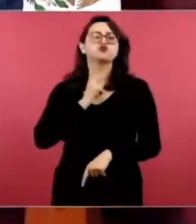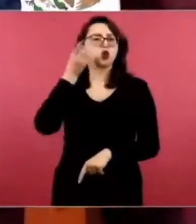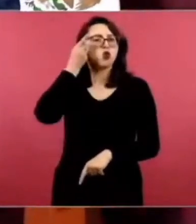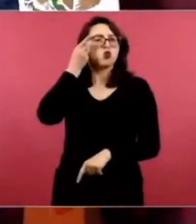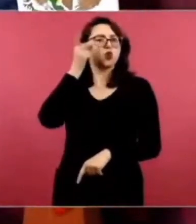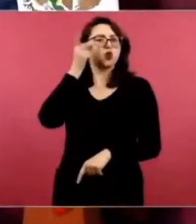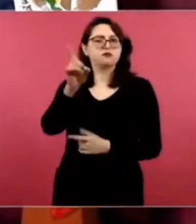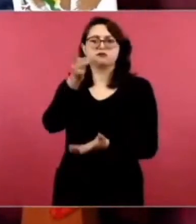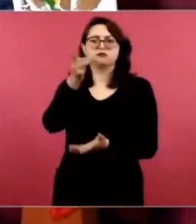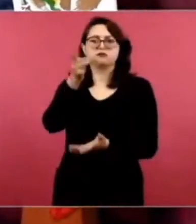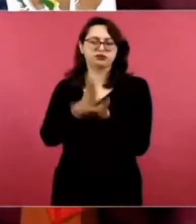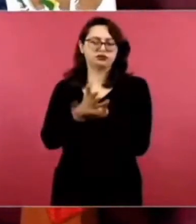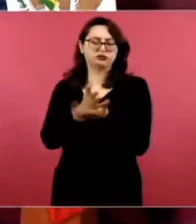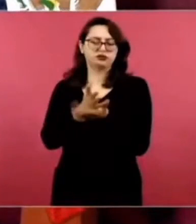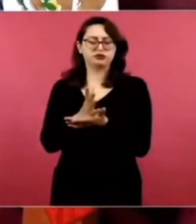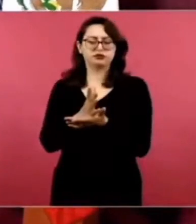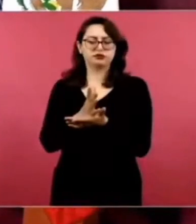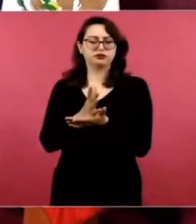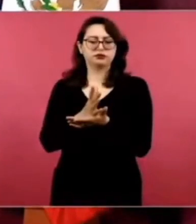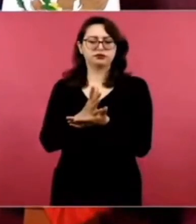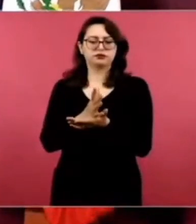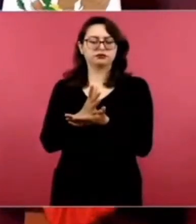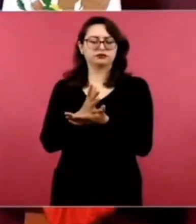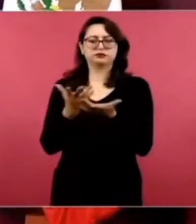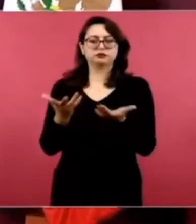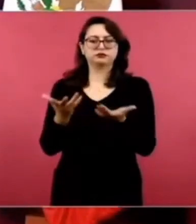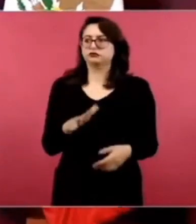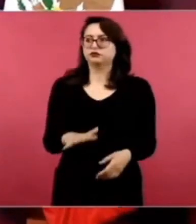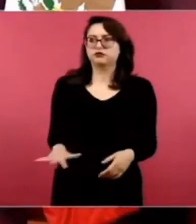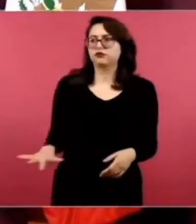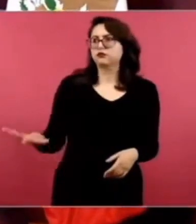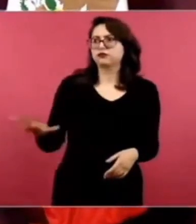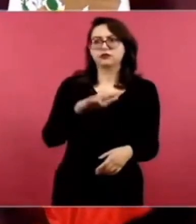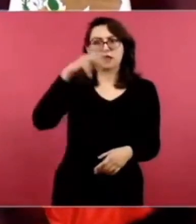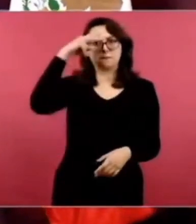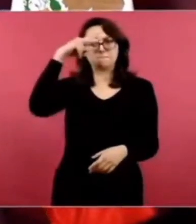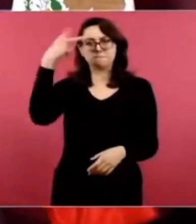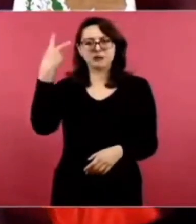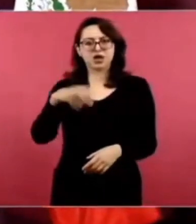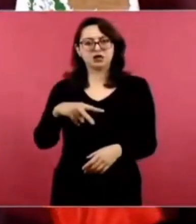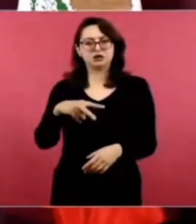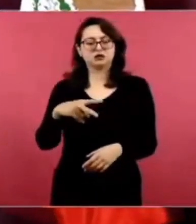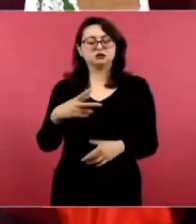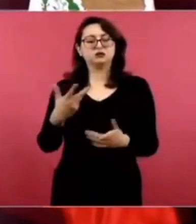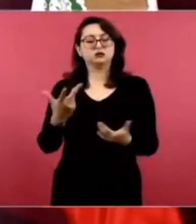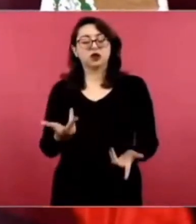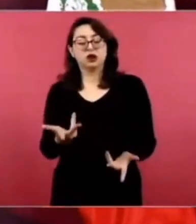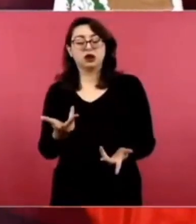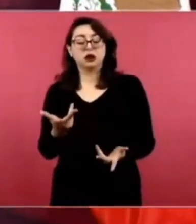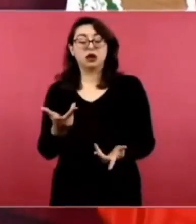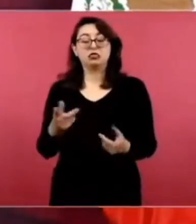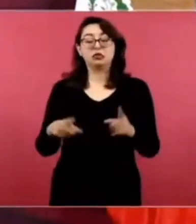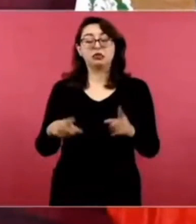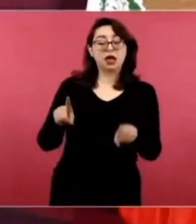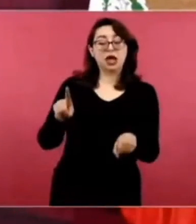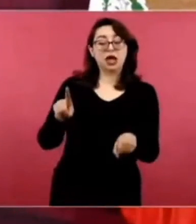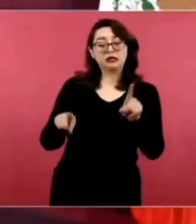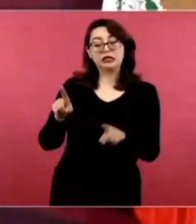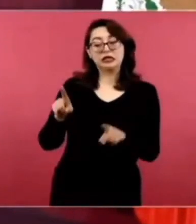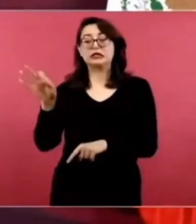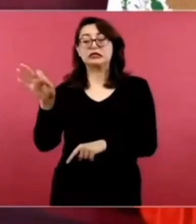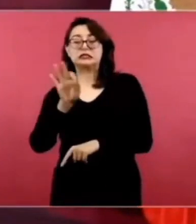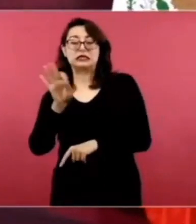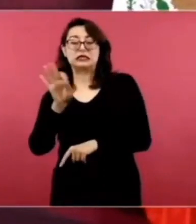México, de todos los mexicanos, y no está sujeto a